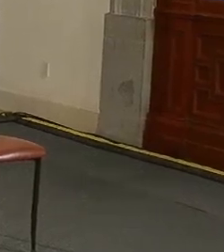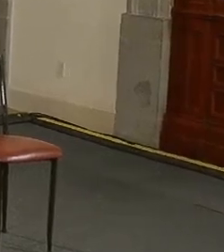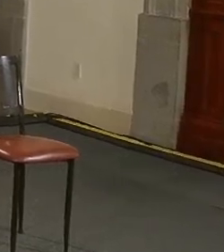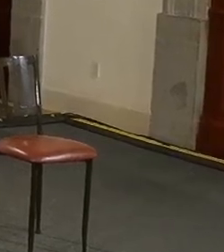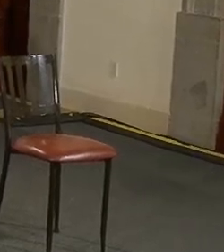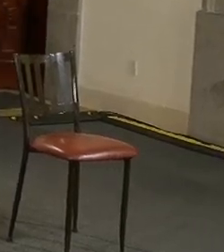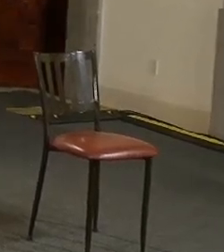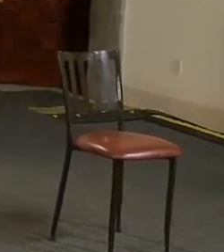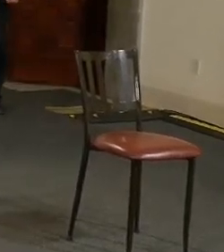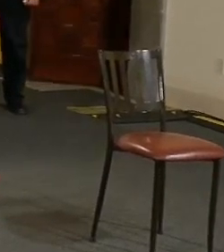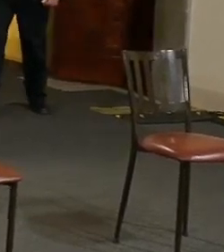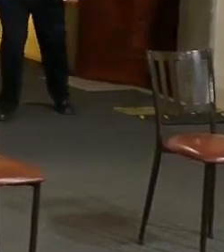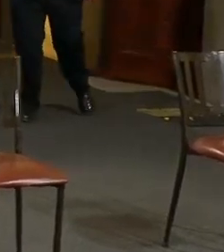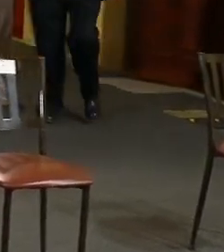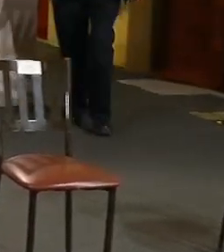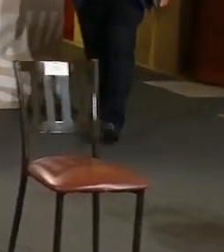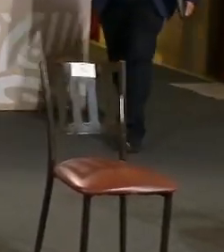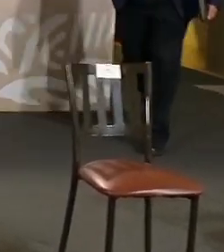Buenos días.